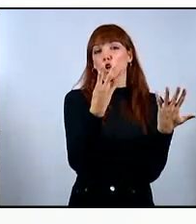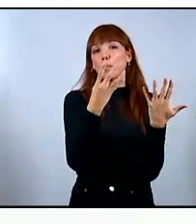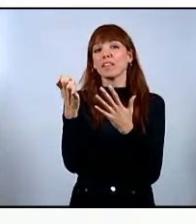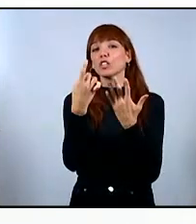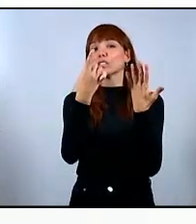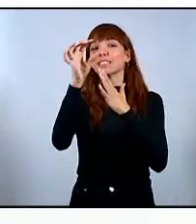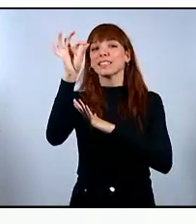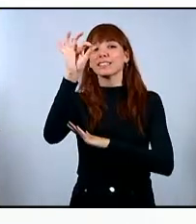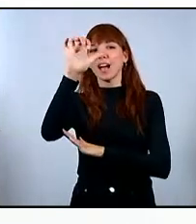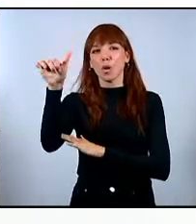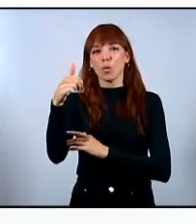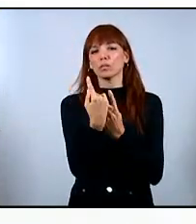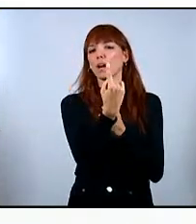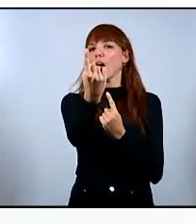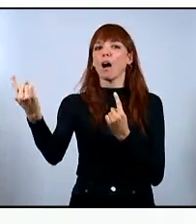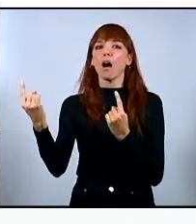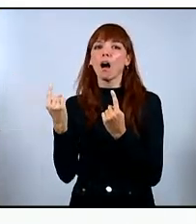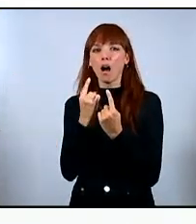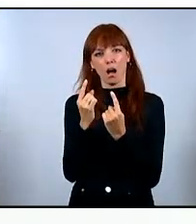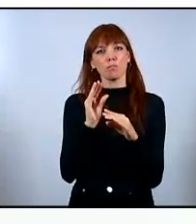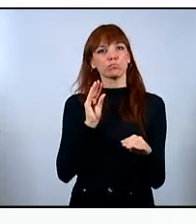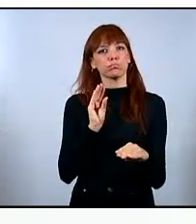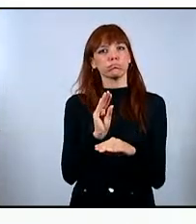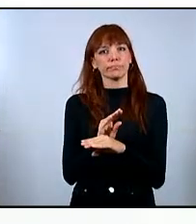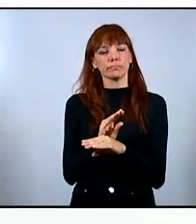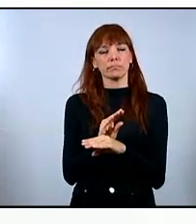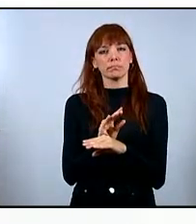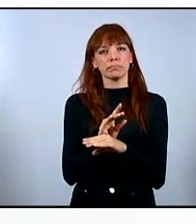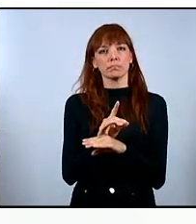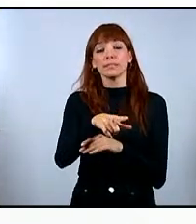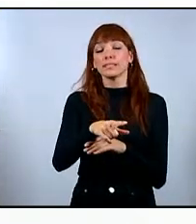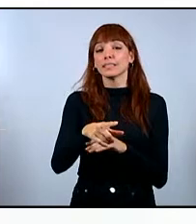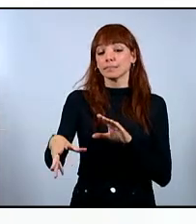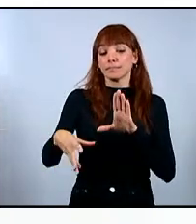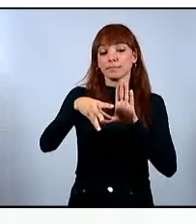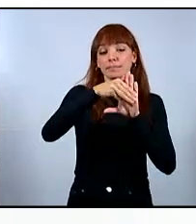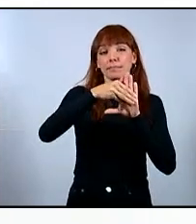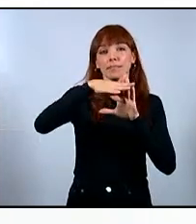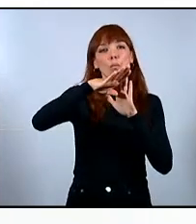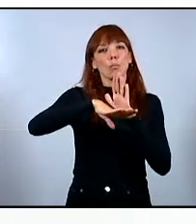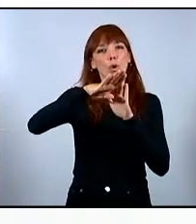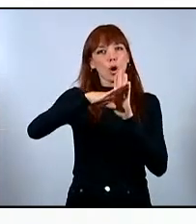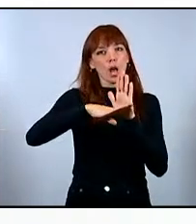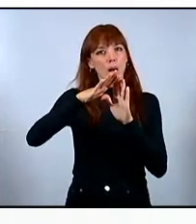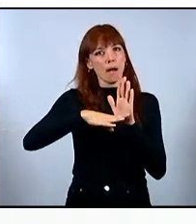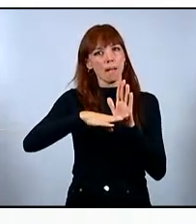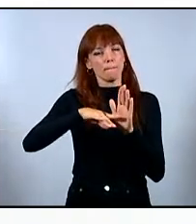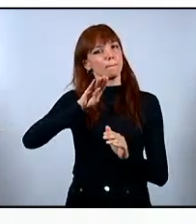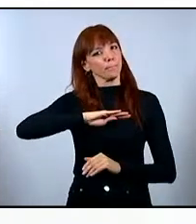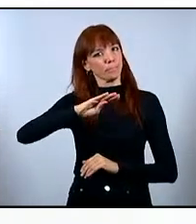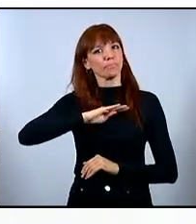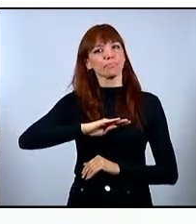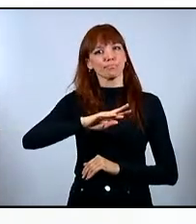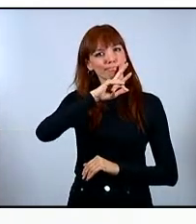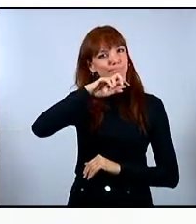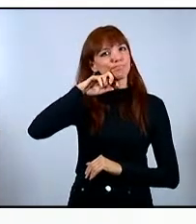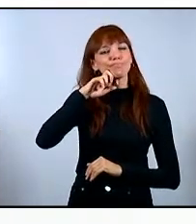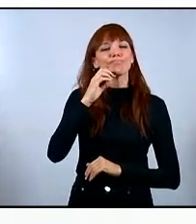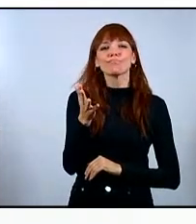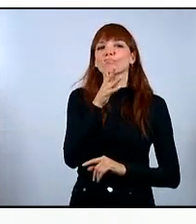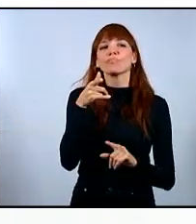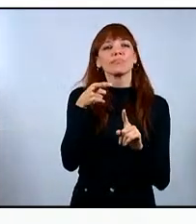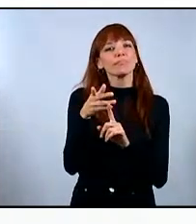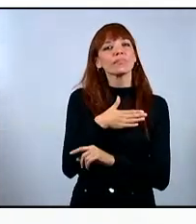cada beneficiario y forma parte troncal de un programa ambicioso de estímulo a la creación y consolidación del